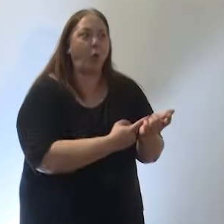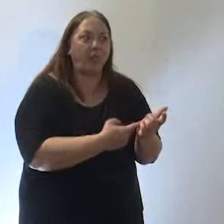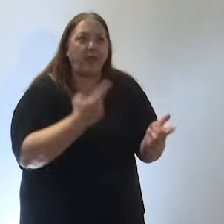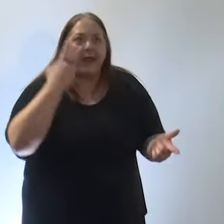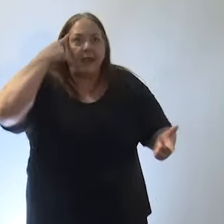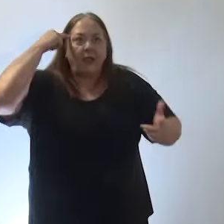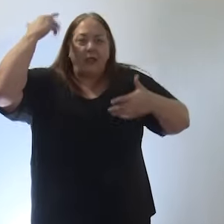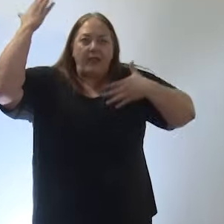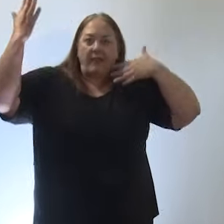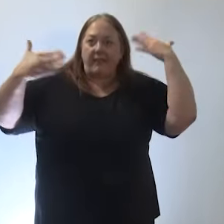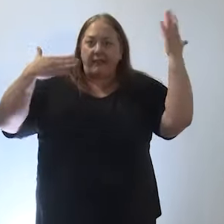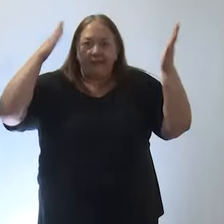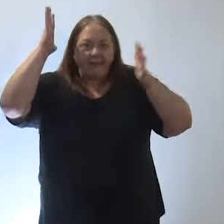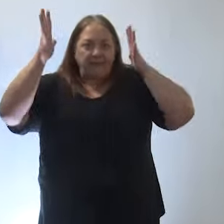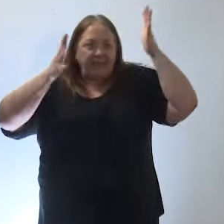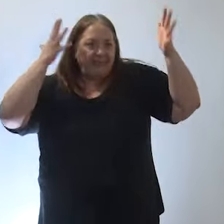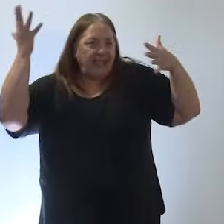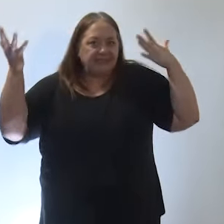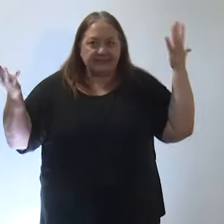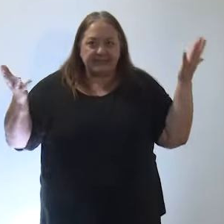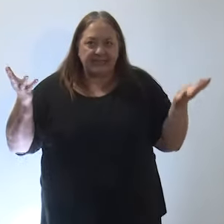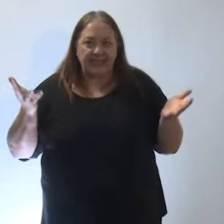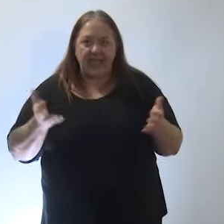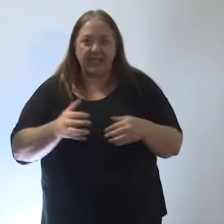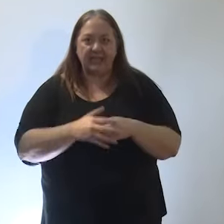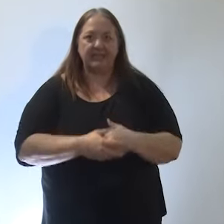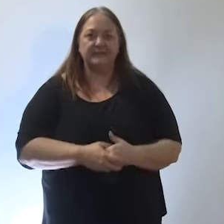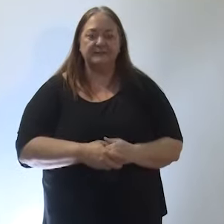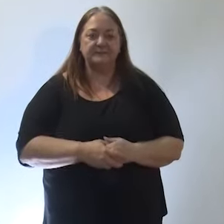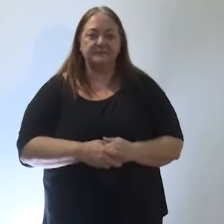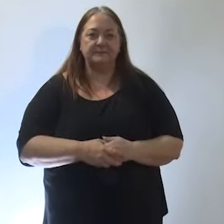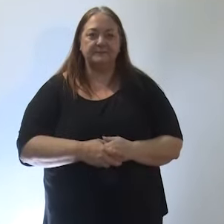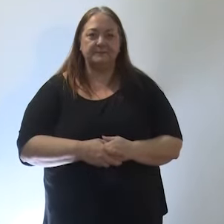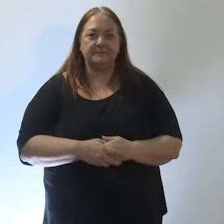se despliegan pero lo cierto es que el discurso